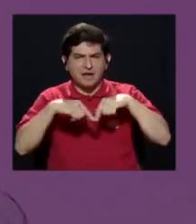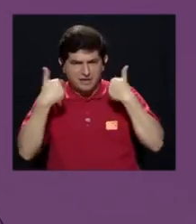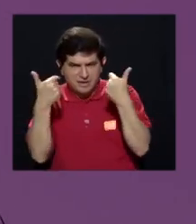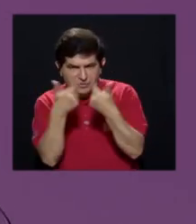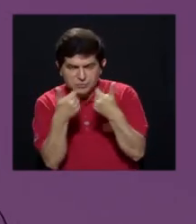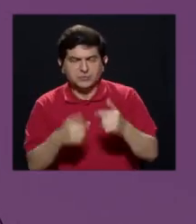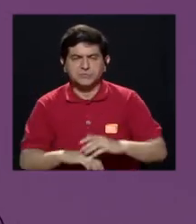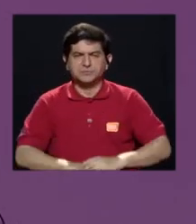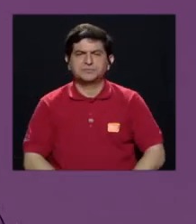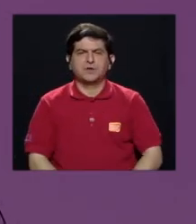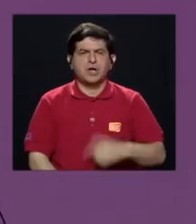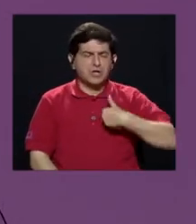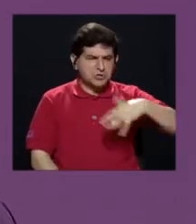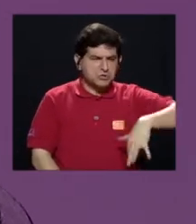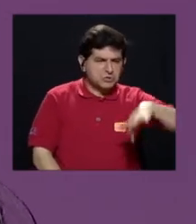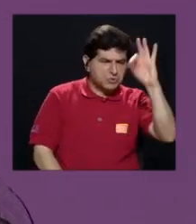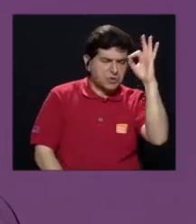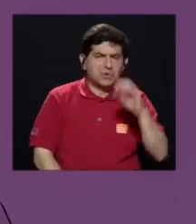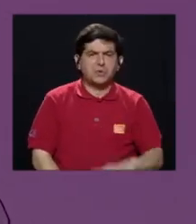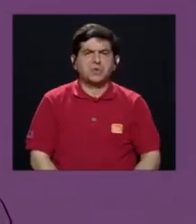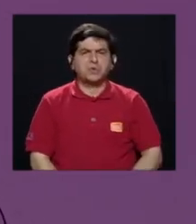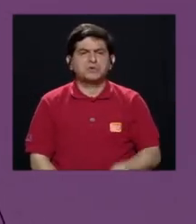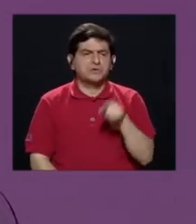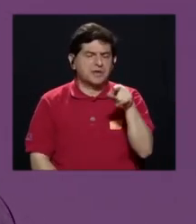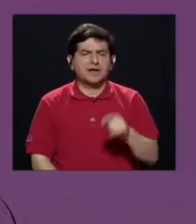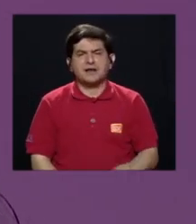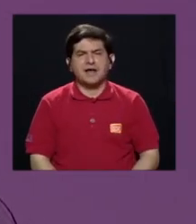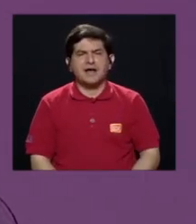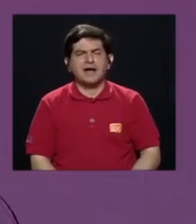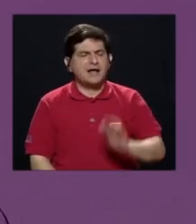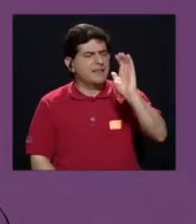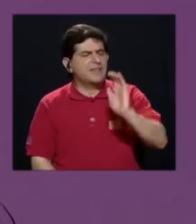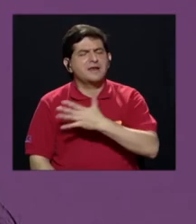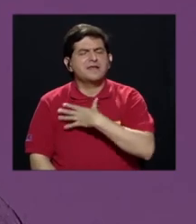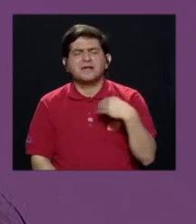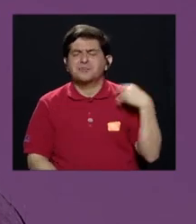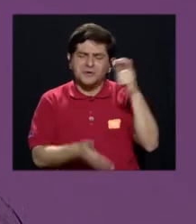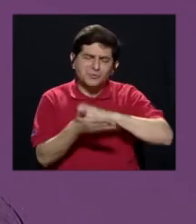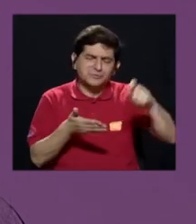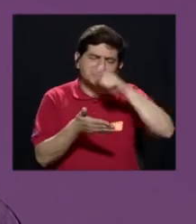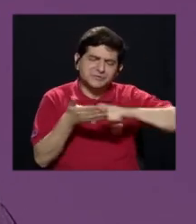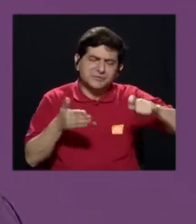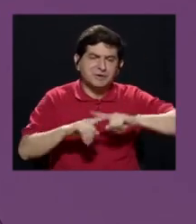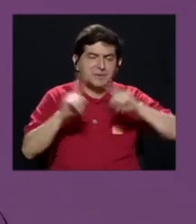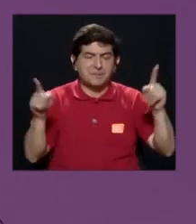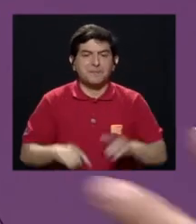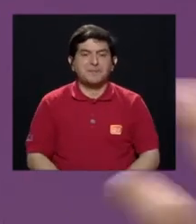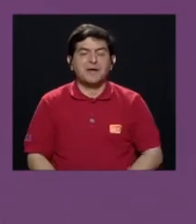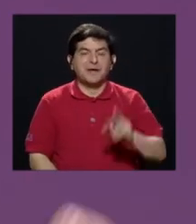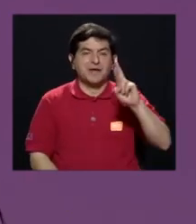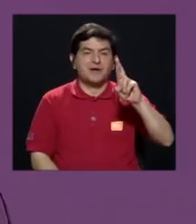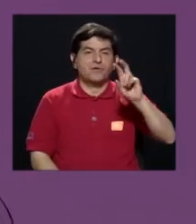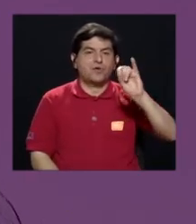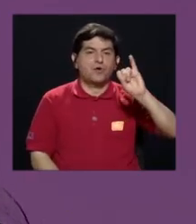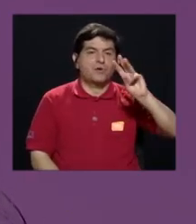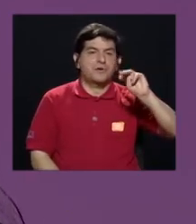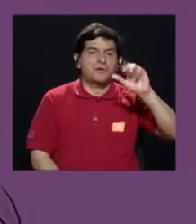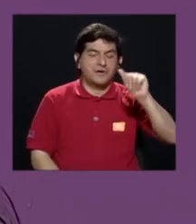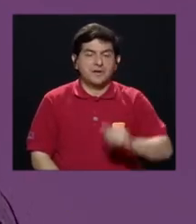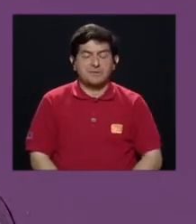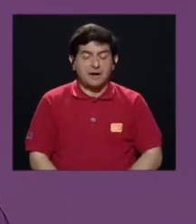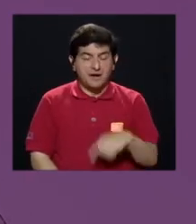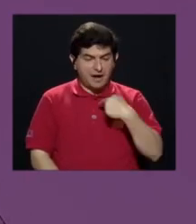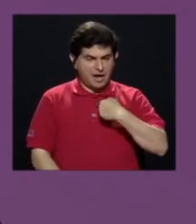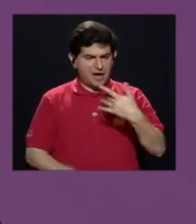y bueno, pues encontré en la rima, desde niña me ha gustado mucho escribir, pero encontré en la rima como un lugar en donde